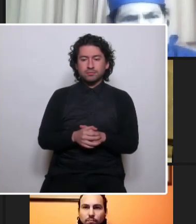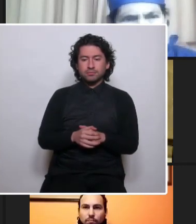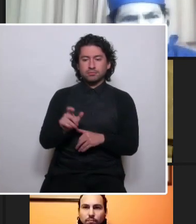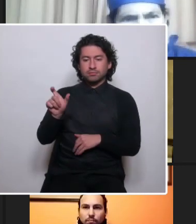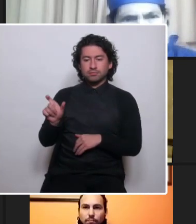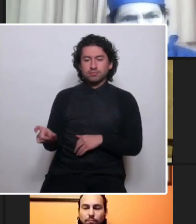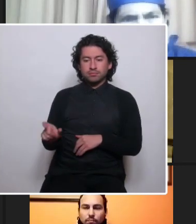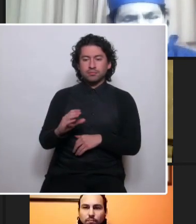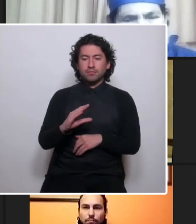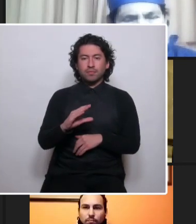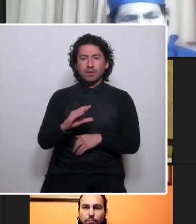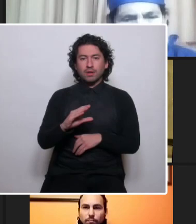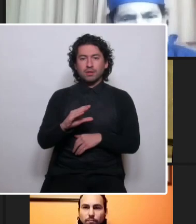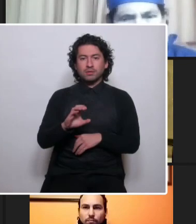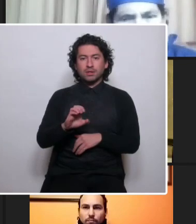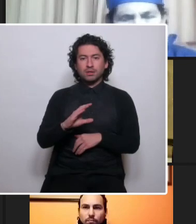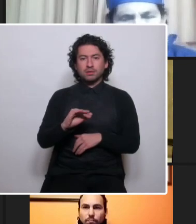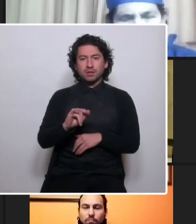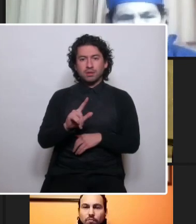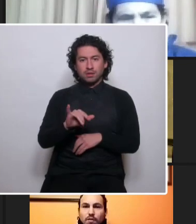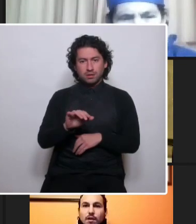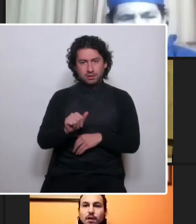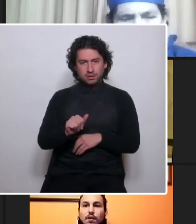Convencional Cecilia Uvilla.